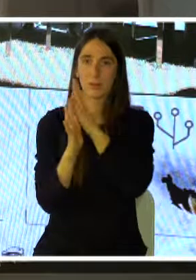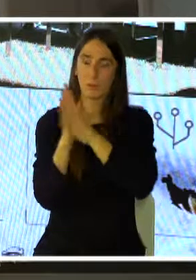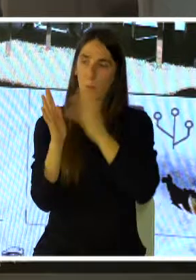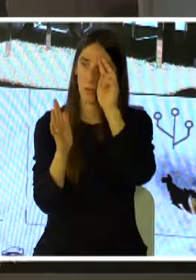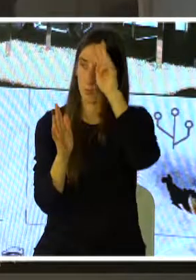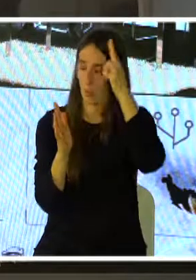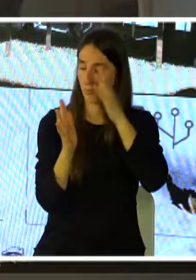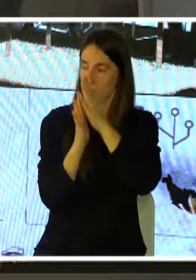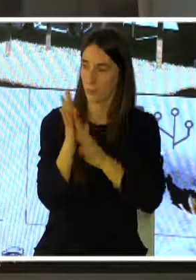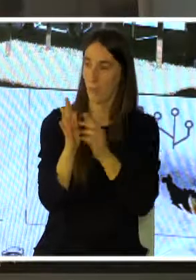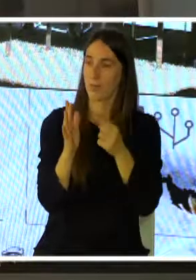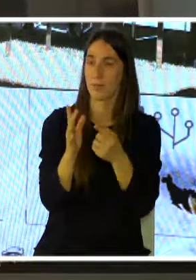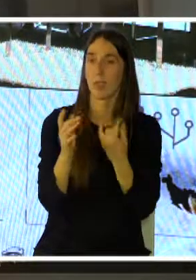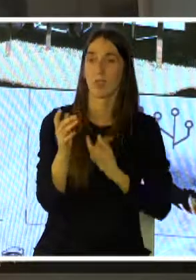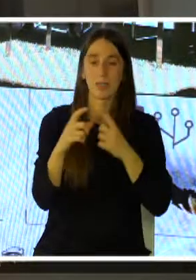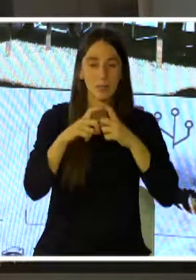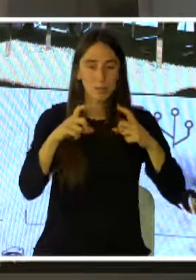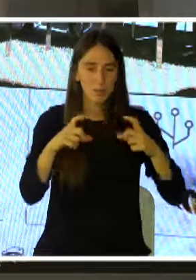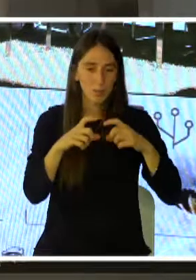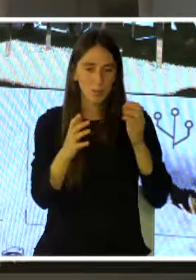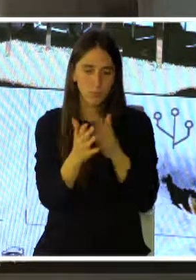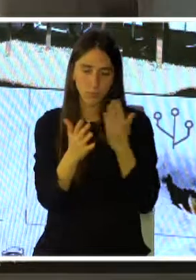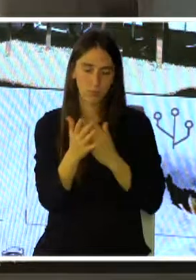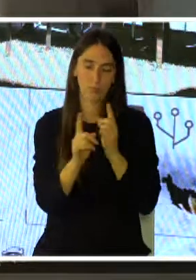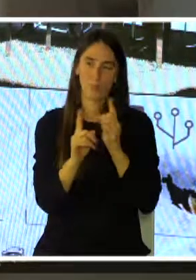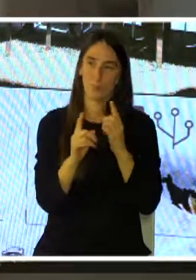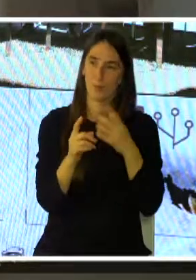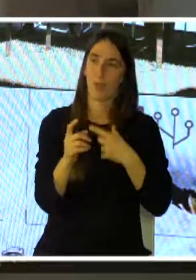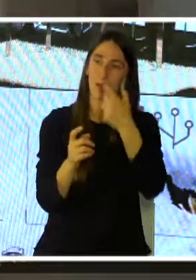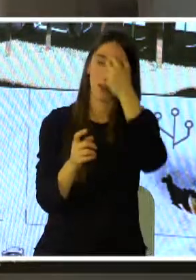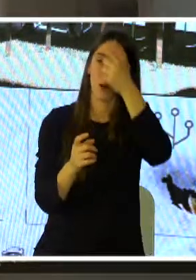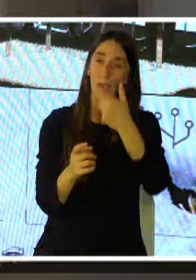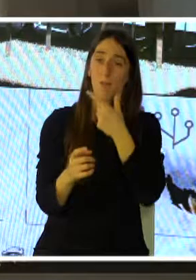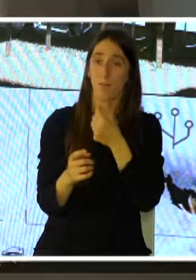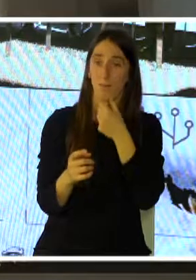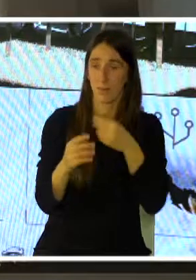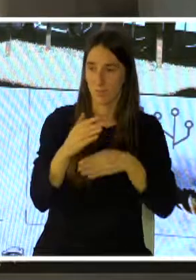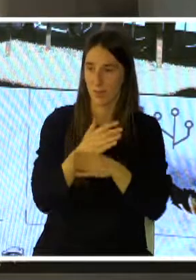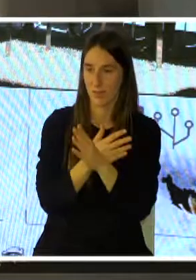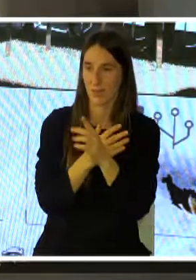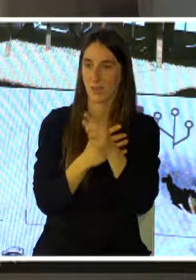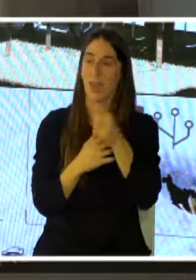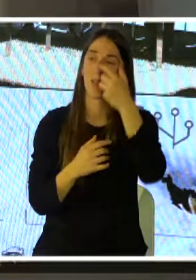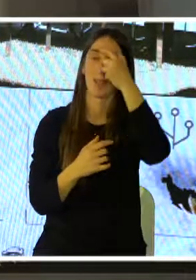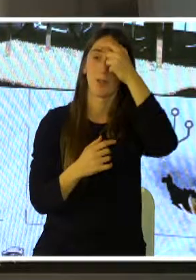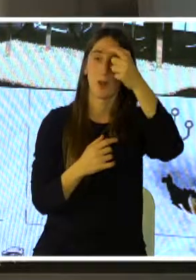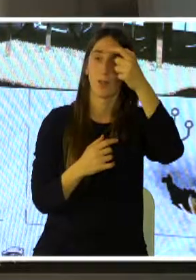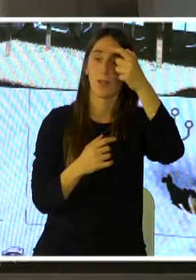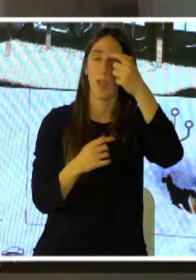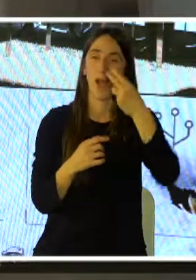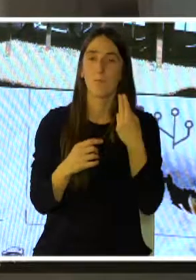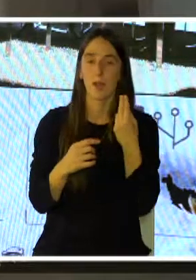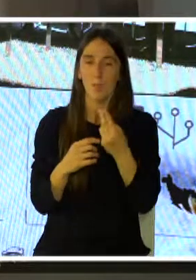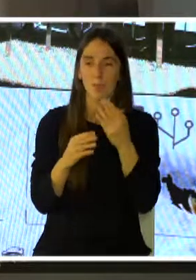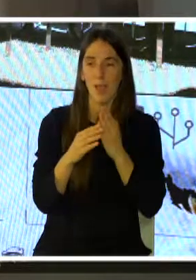inviable. Entonces, ¿cómo se puede hacer? Acá vemos que la tecnología no solo es que facilita, en este caso la tecnología permite superar